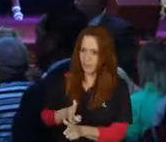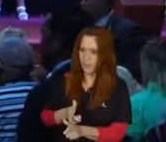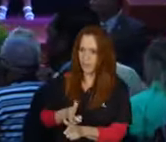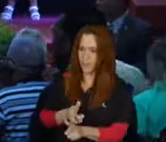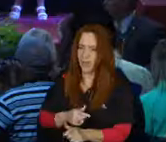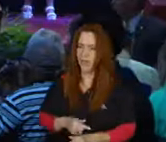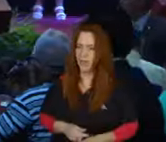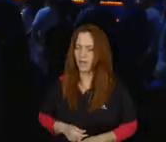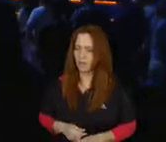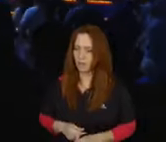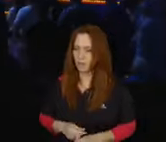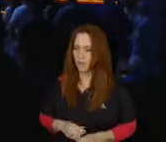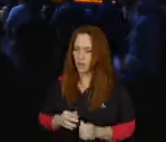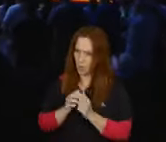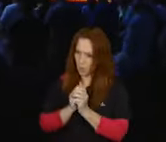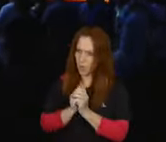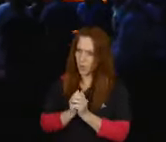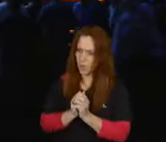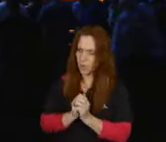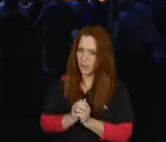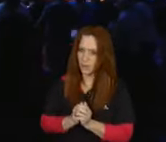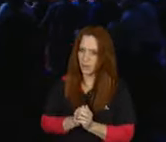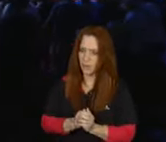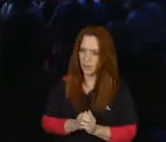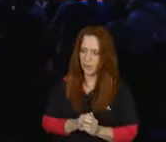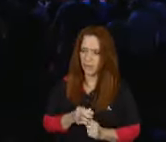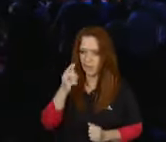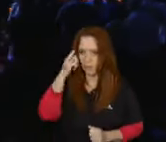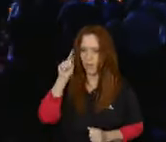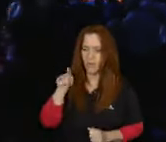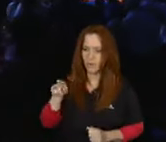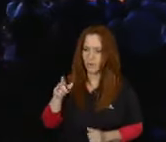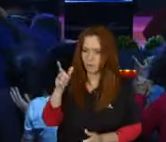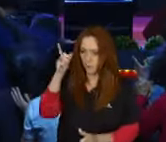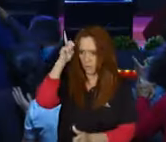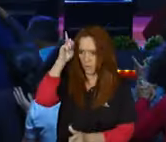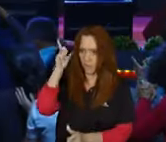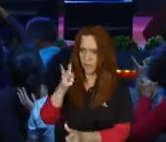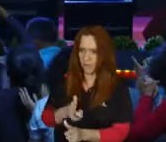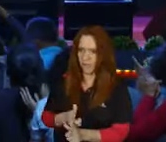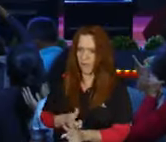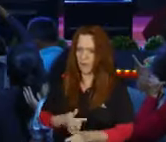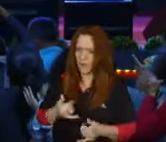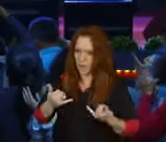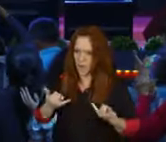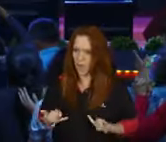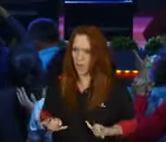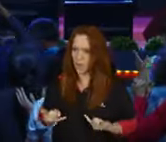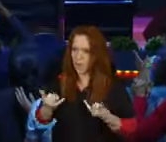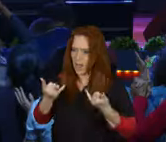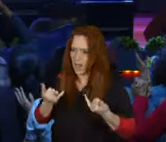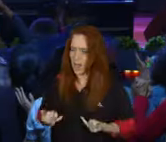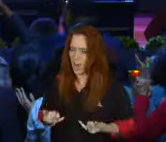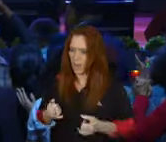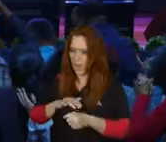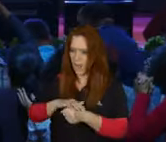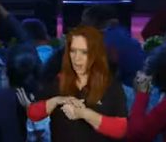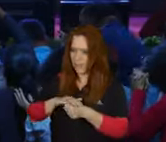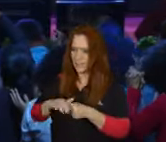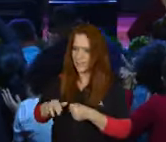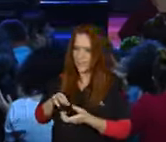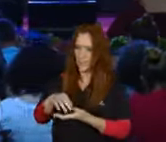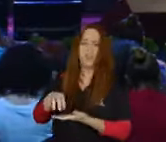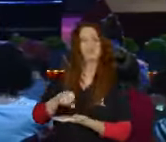Ore, ore, ore, ore por su hermano, por su hermana, ahora, ahora, ahora. Lleno del Espíritu Santo.